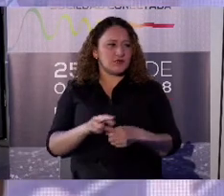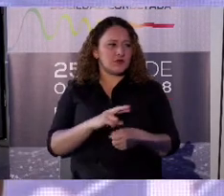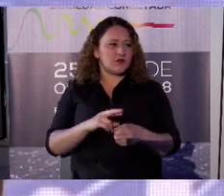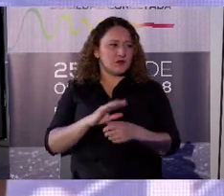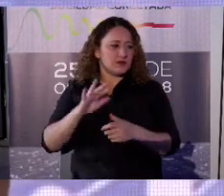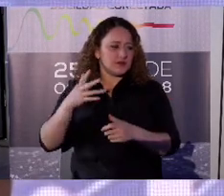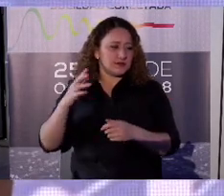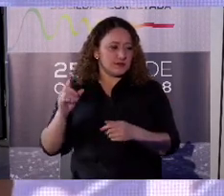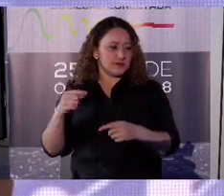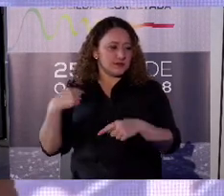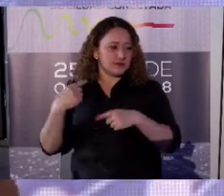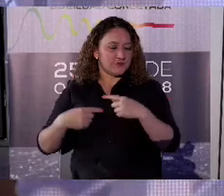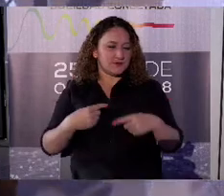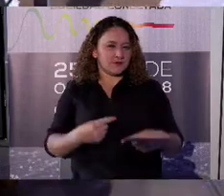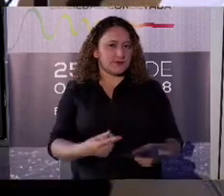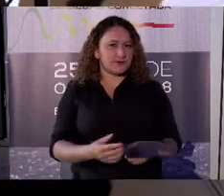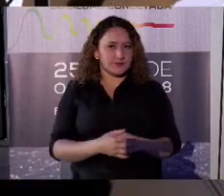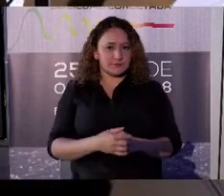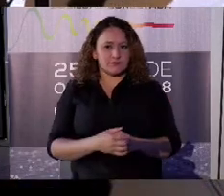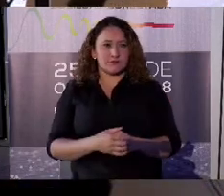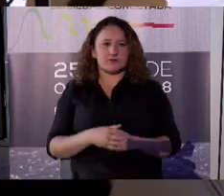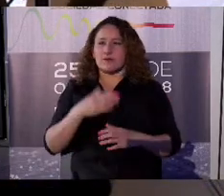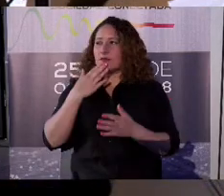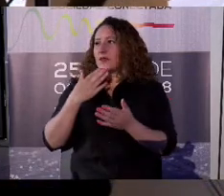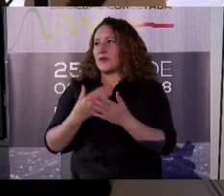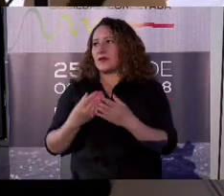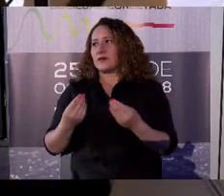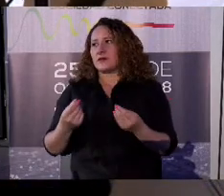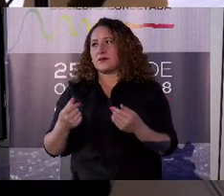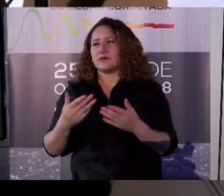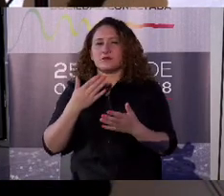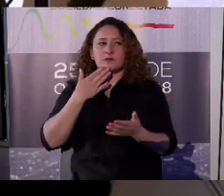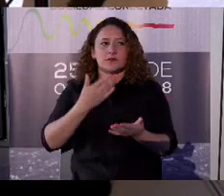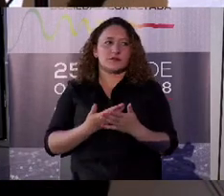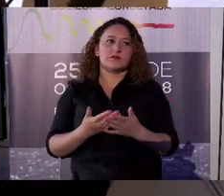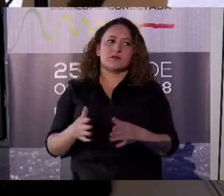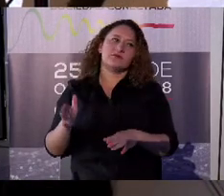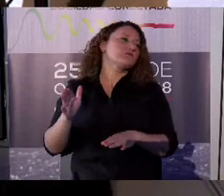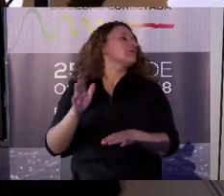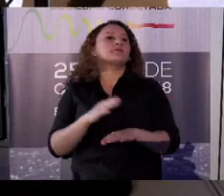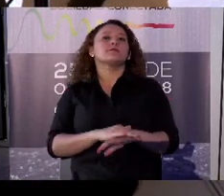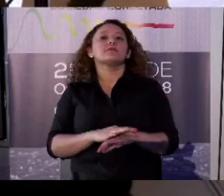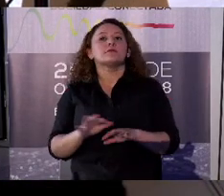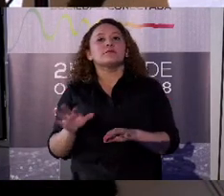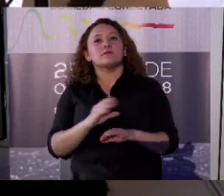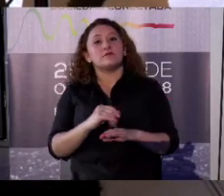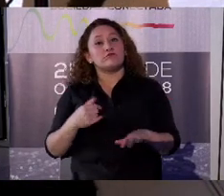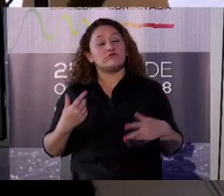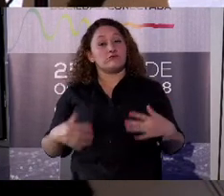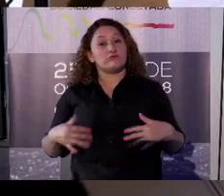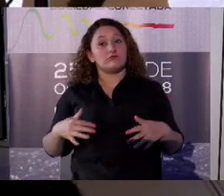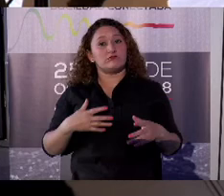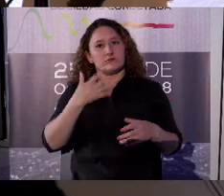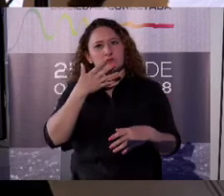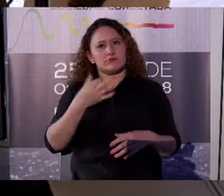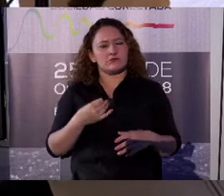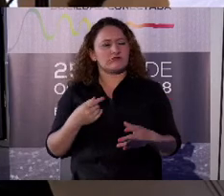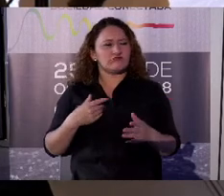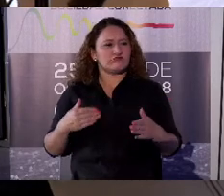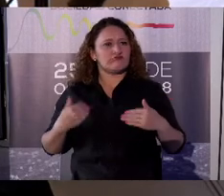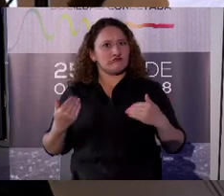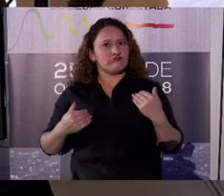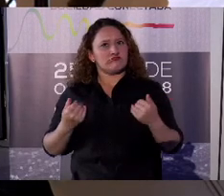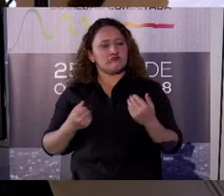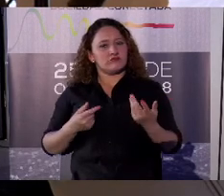generación? Muchas gracias, Carolina, y muy buenas tardes a todos. La verdad es que estoy muy, muy contento y muy impresionado